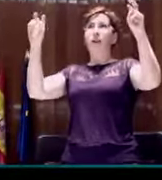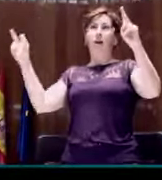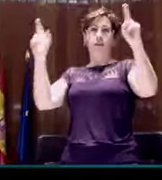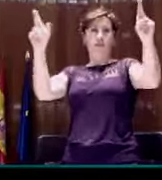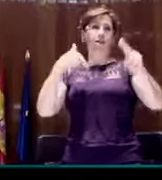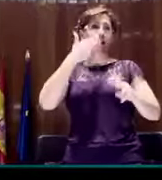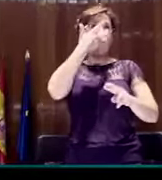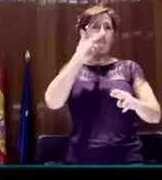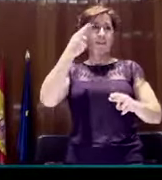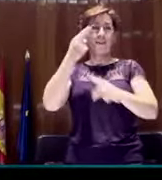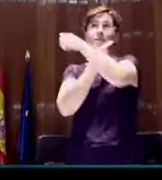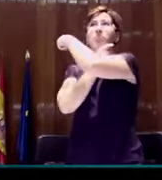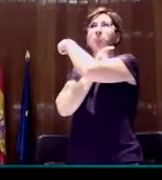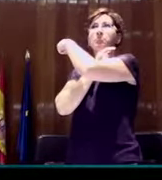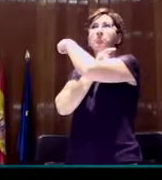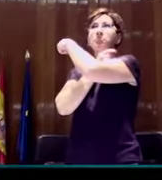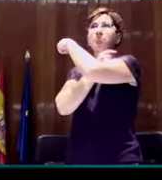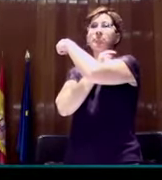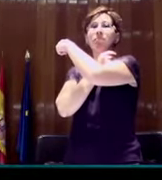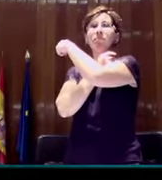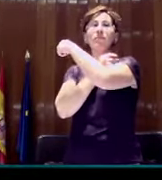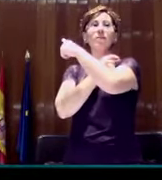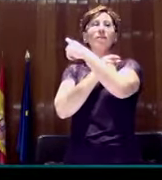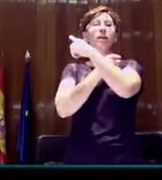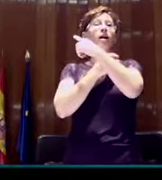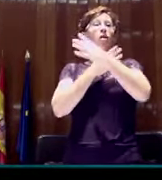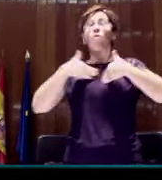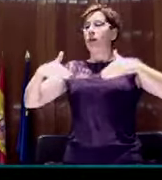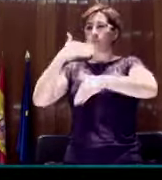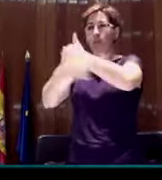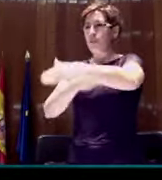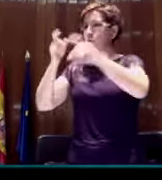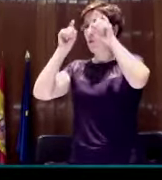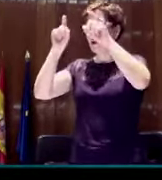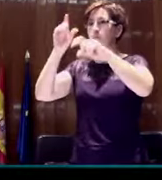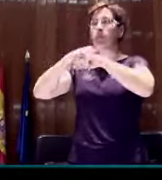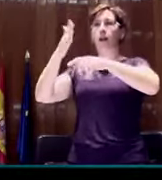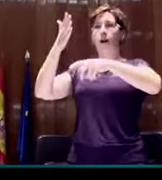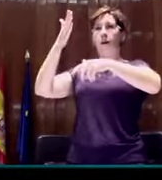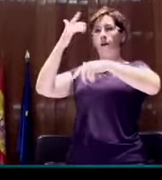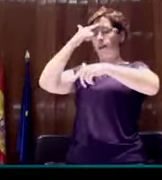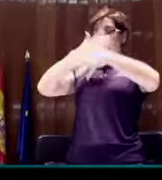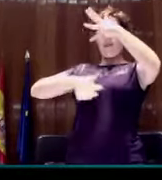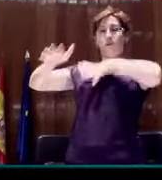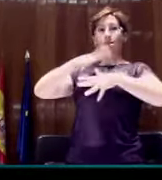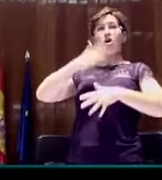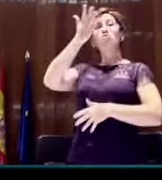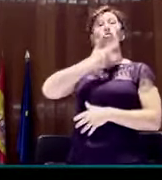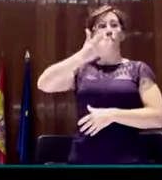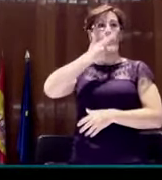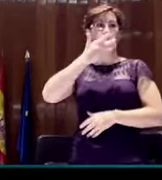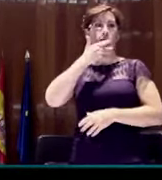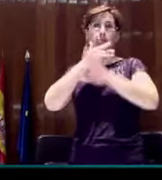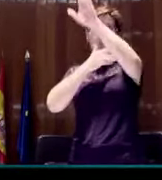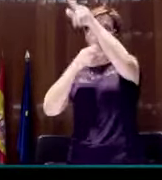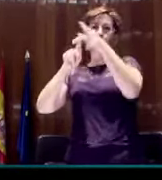la última sería esta cita. En todo el proceso educativo, en todo el proceso de adquisición de conocimientos, esto es una traducción un poquito libre, pero